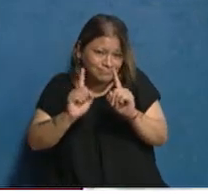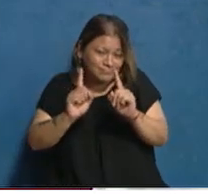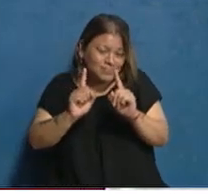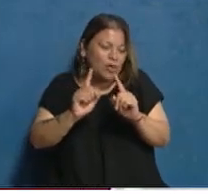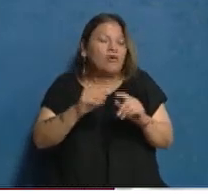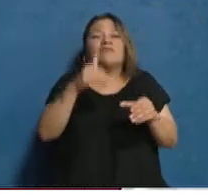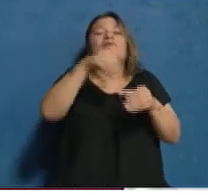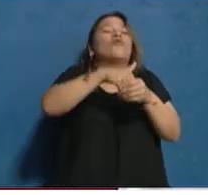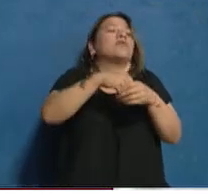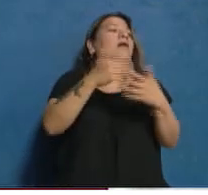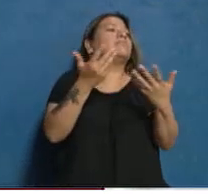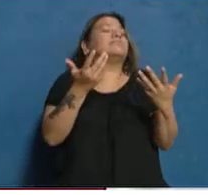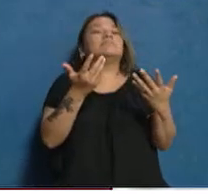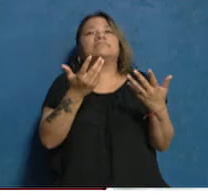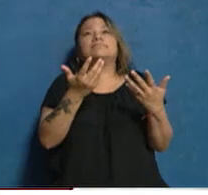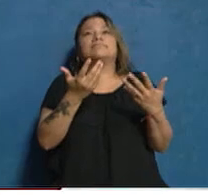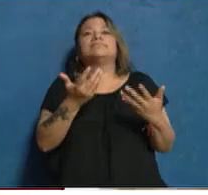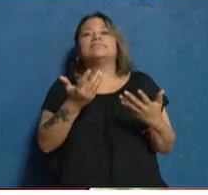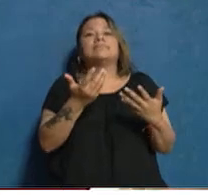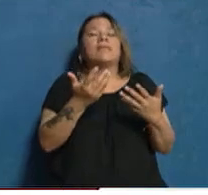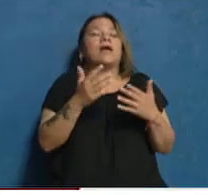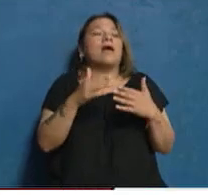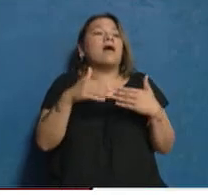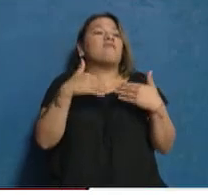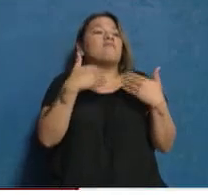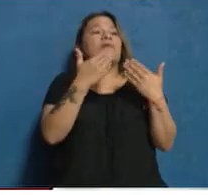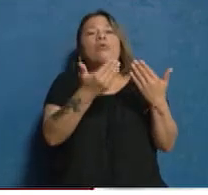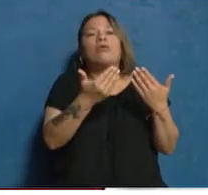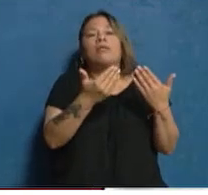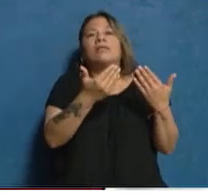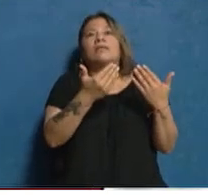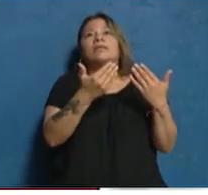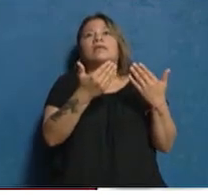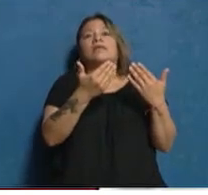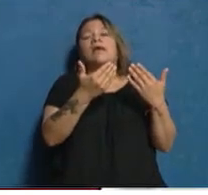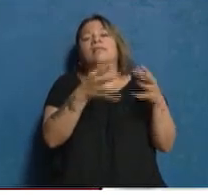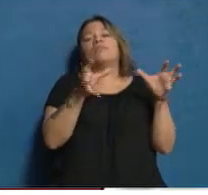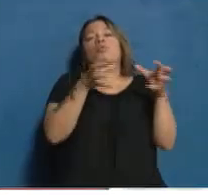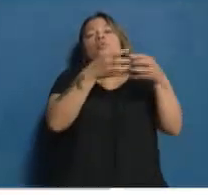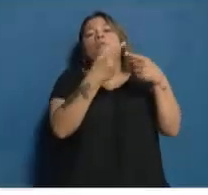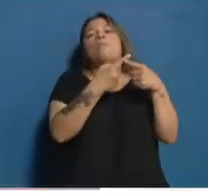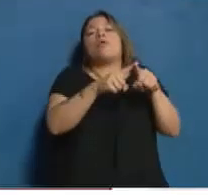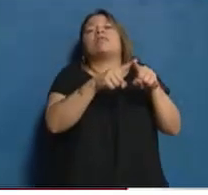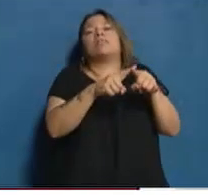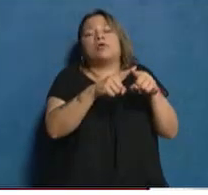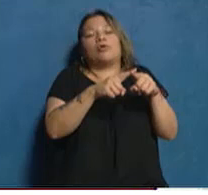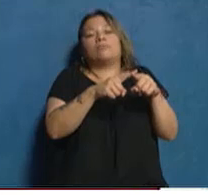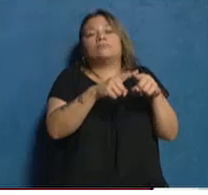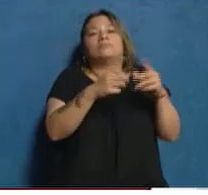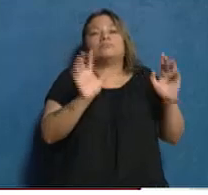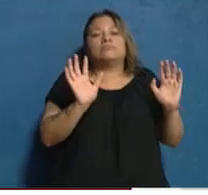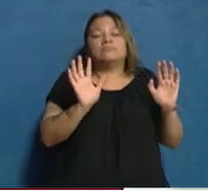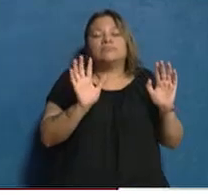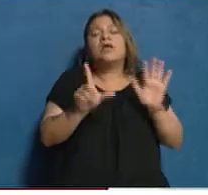representan, sino de una determinada línea que las fuerzas políticas han impuesto. La ley tiene